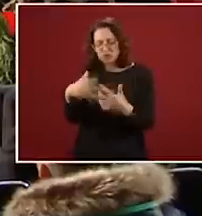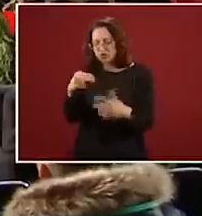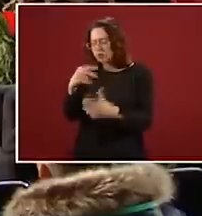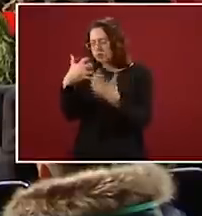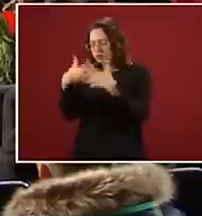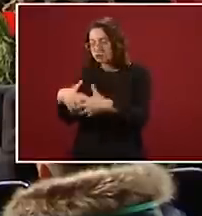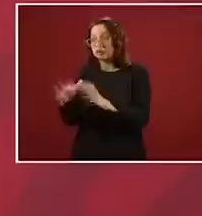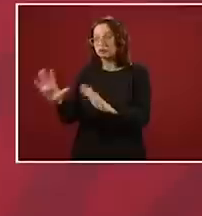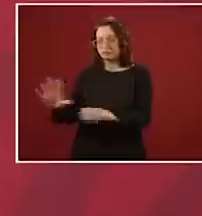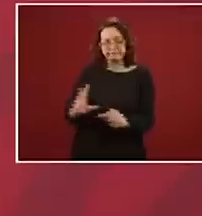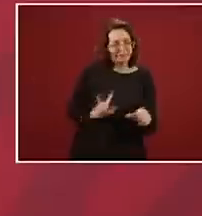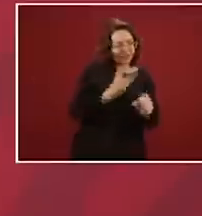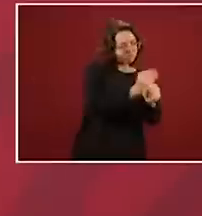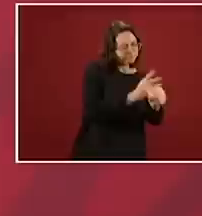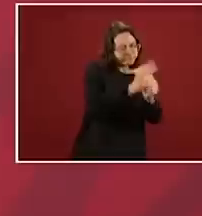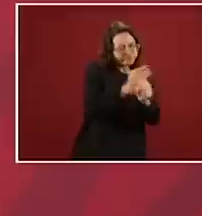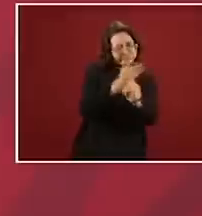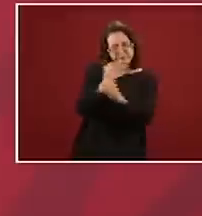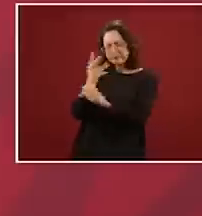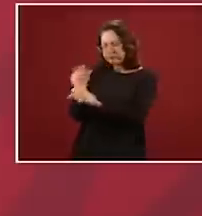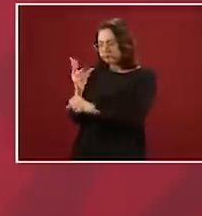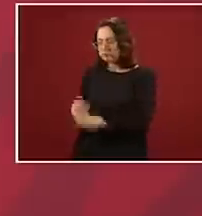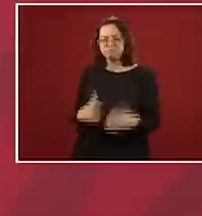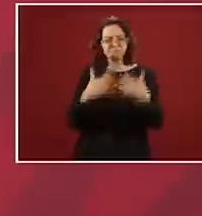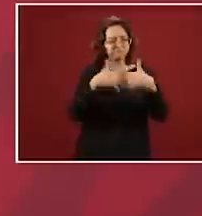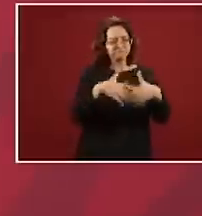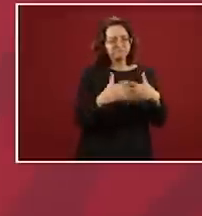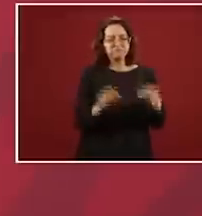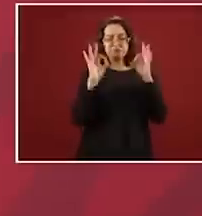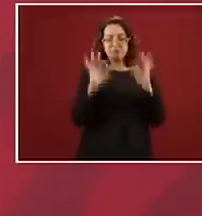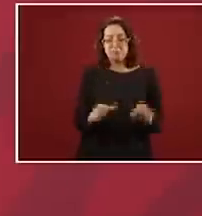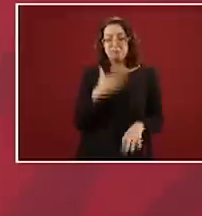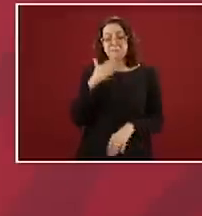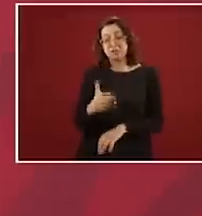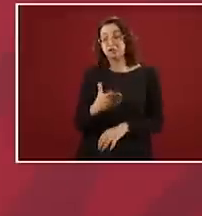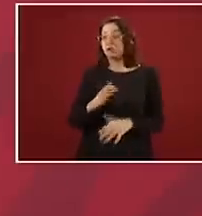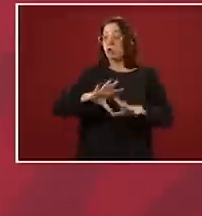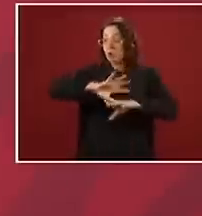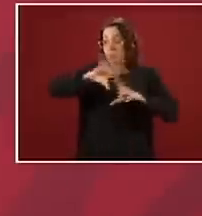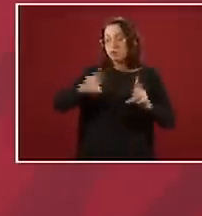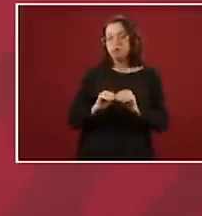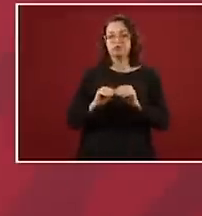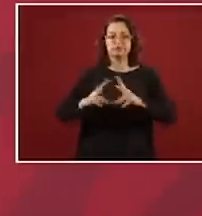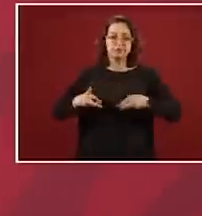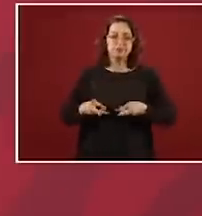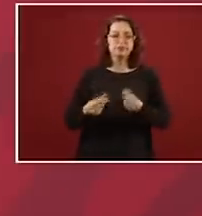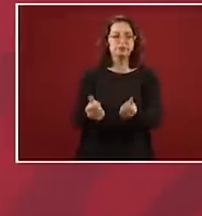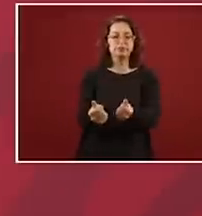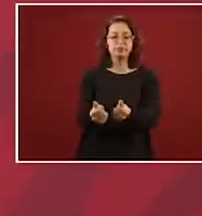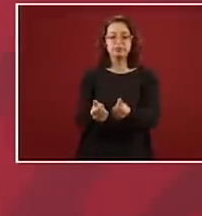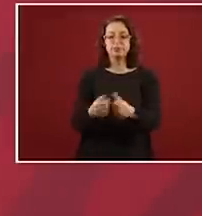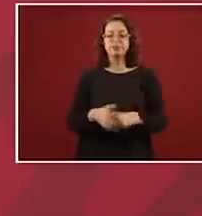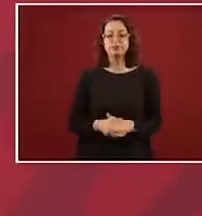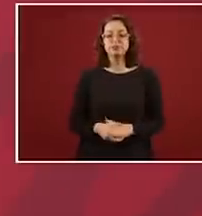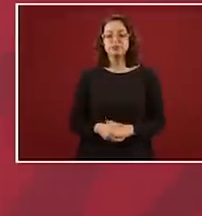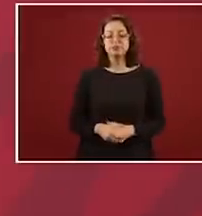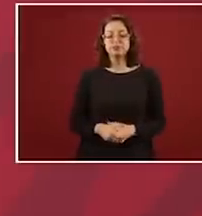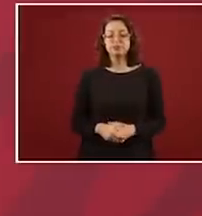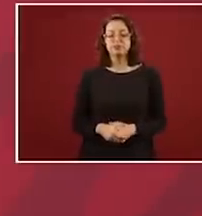a funcionar. Todo esto ha significado un costo. Pero bueno,